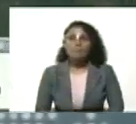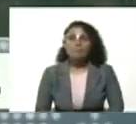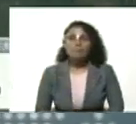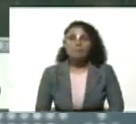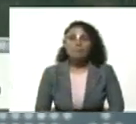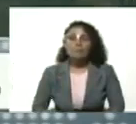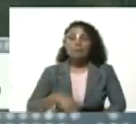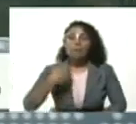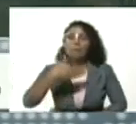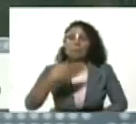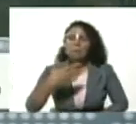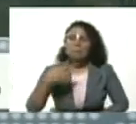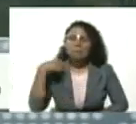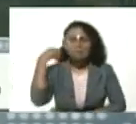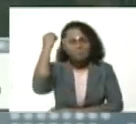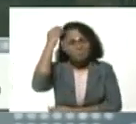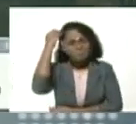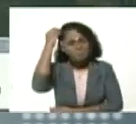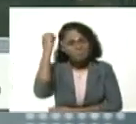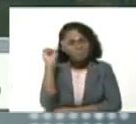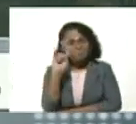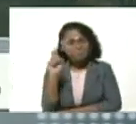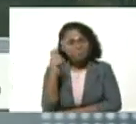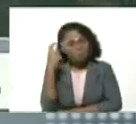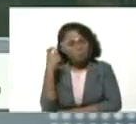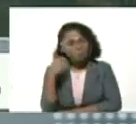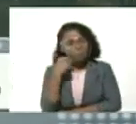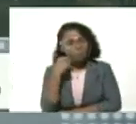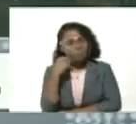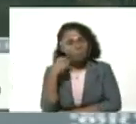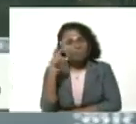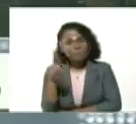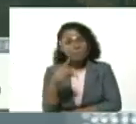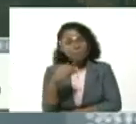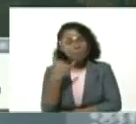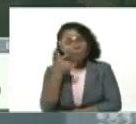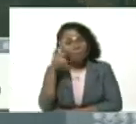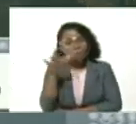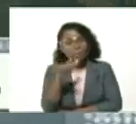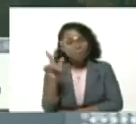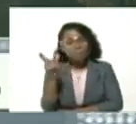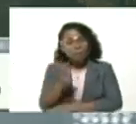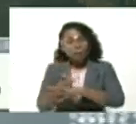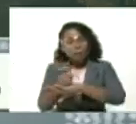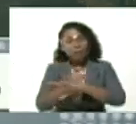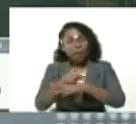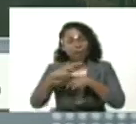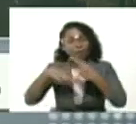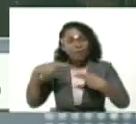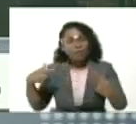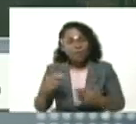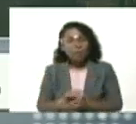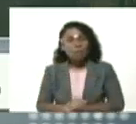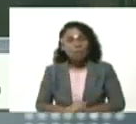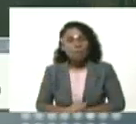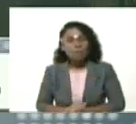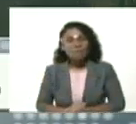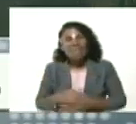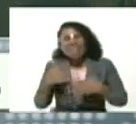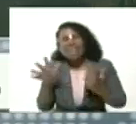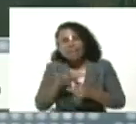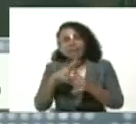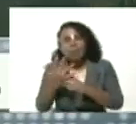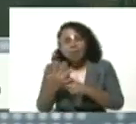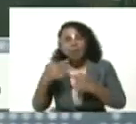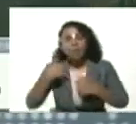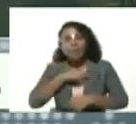Es cuando uno se pregunta, si no fuera por este pueblo y si no fuera por el gobierno revolucionario, ¿en qué situación